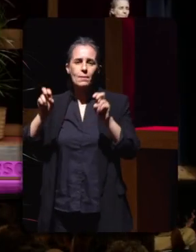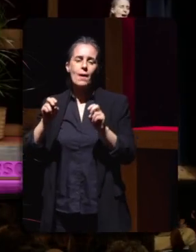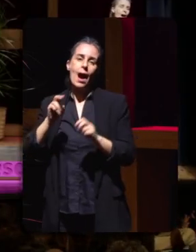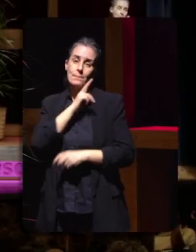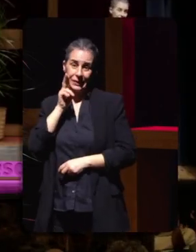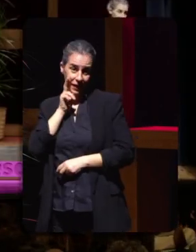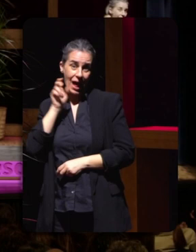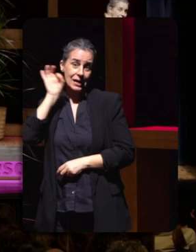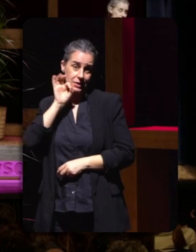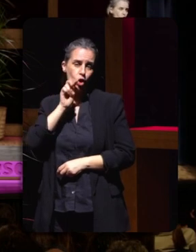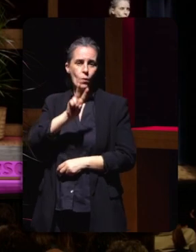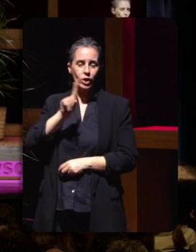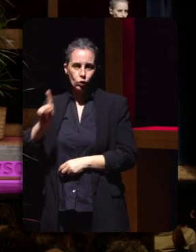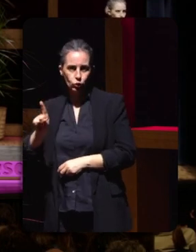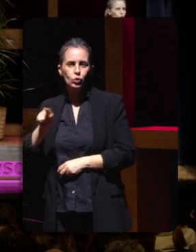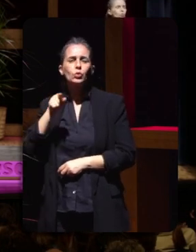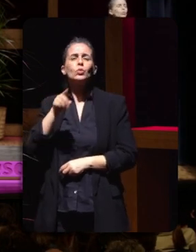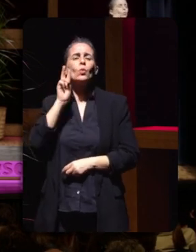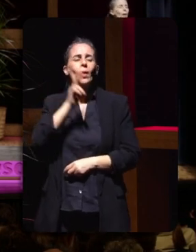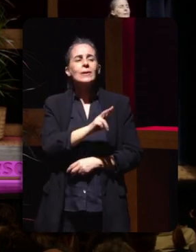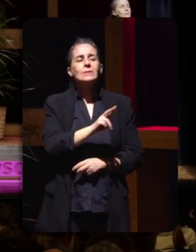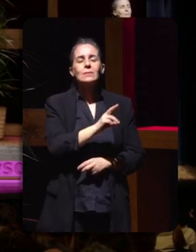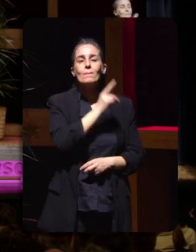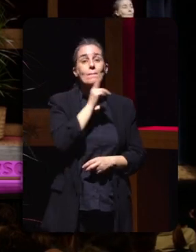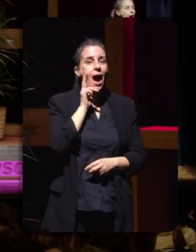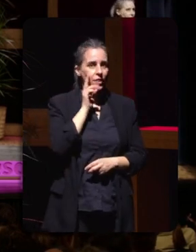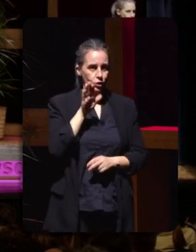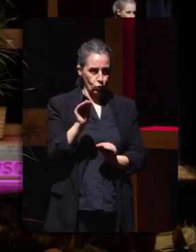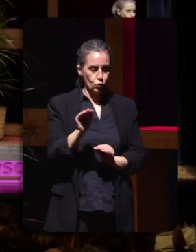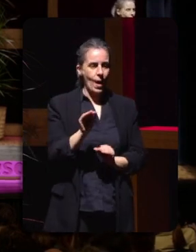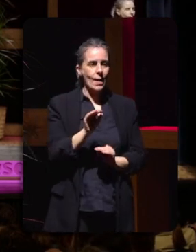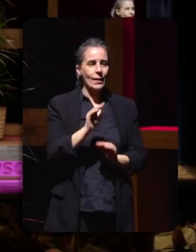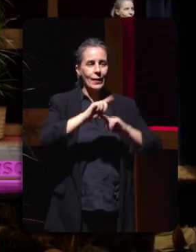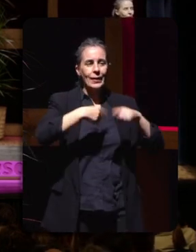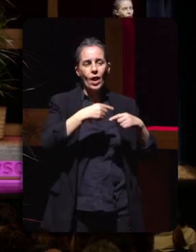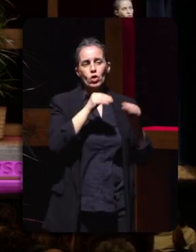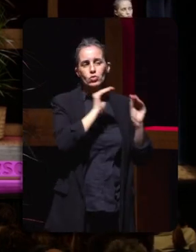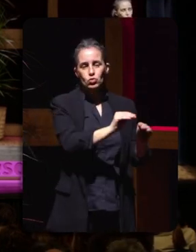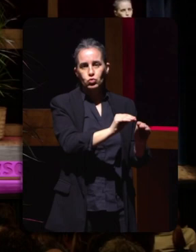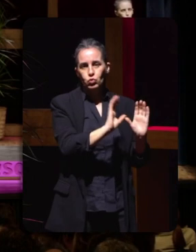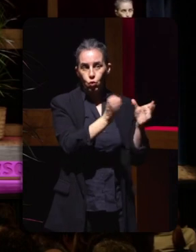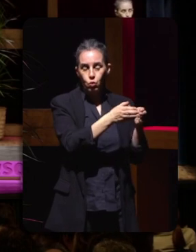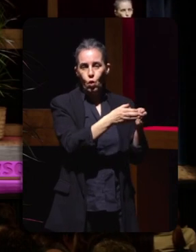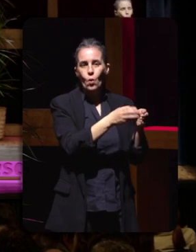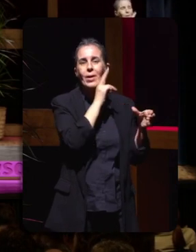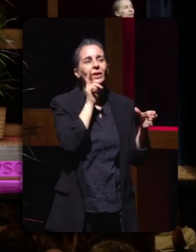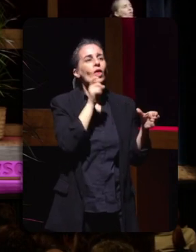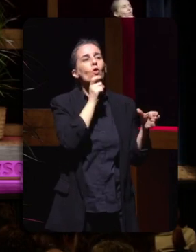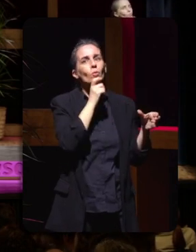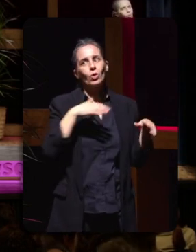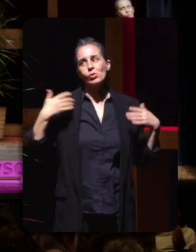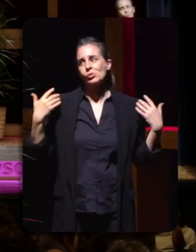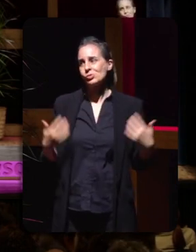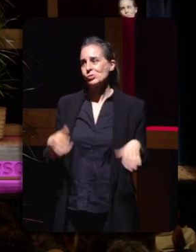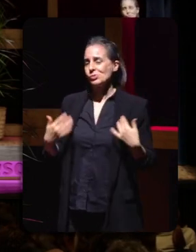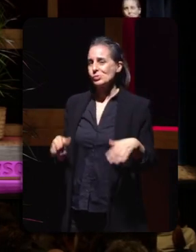Cómo ves la maternidad de tu madre y de su generación madre mía claro da para